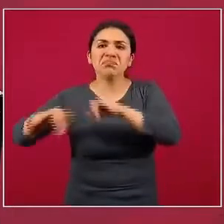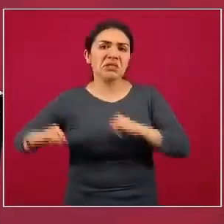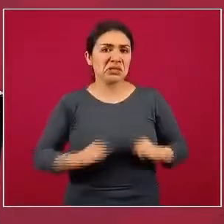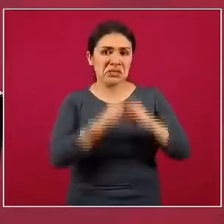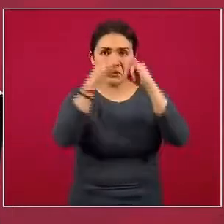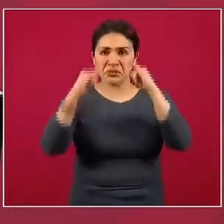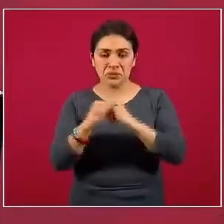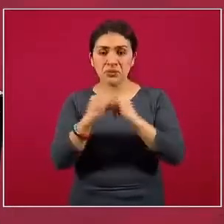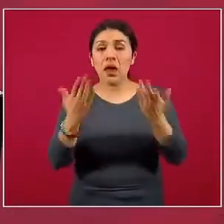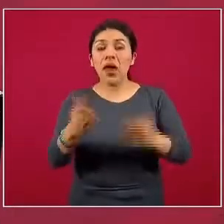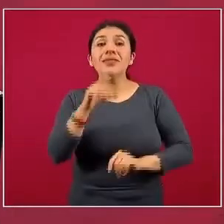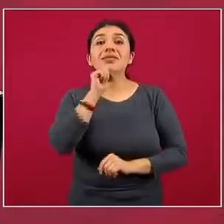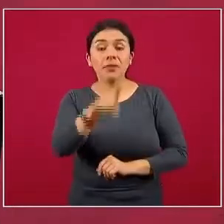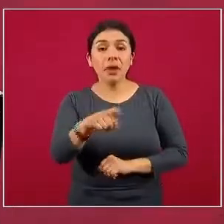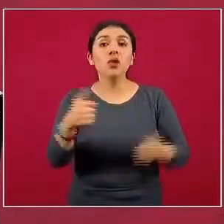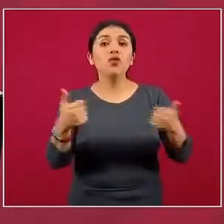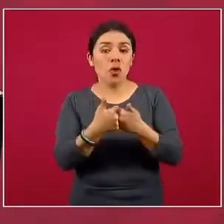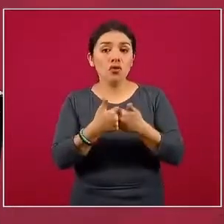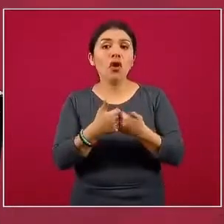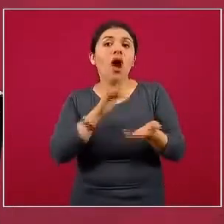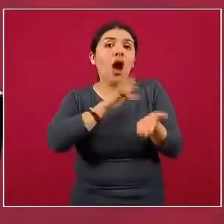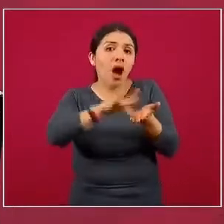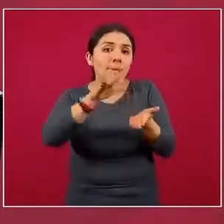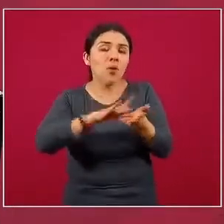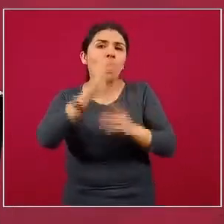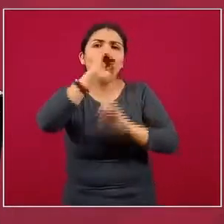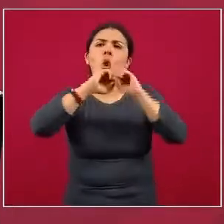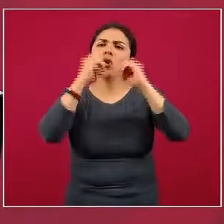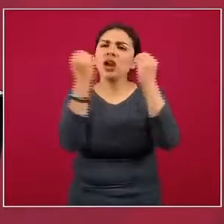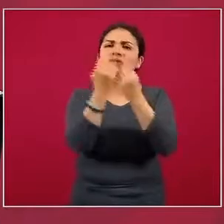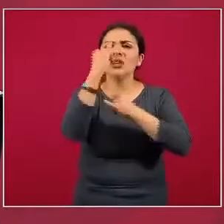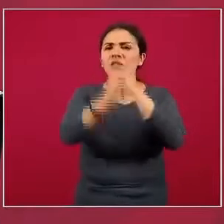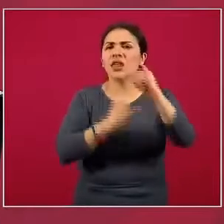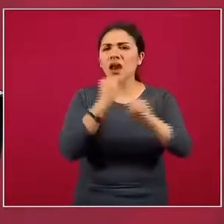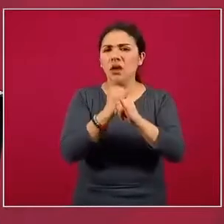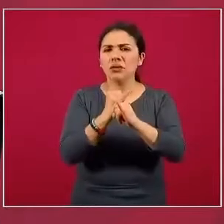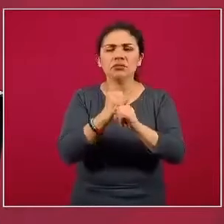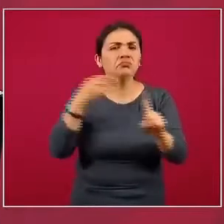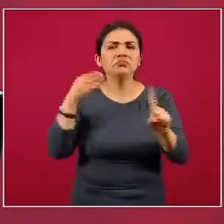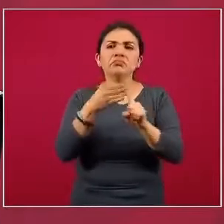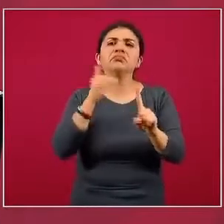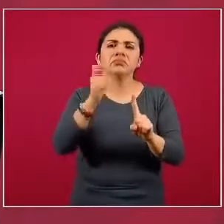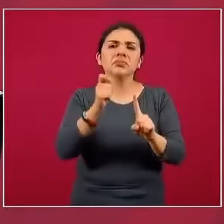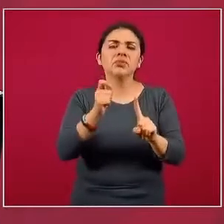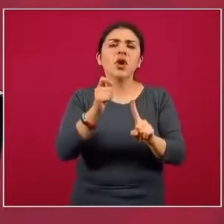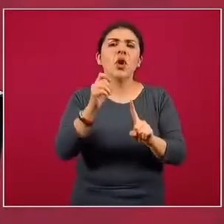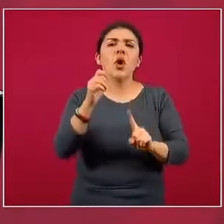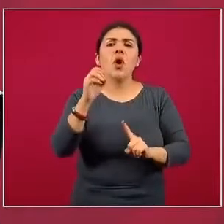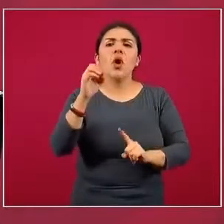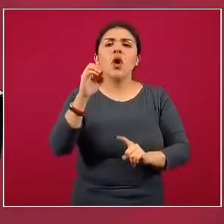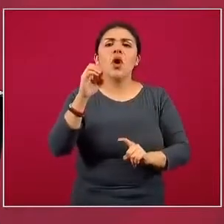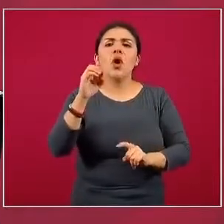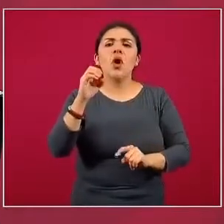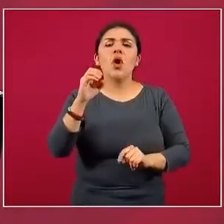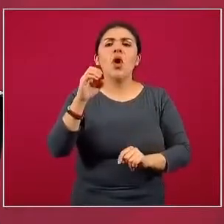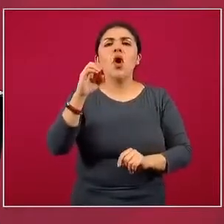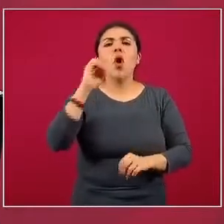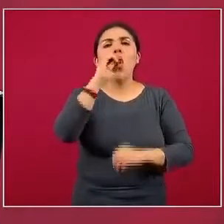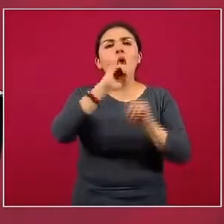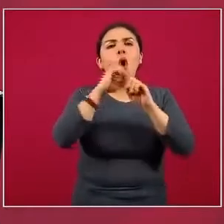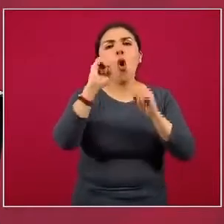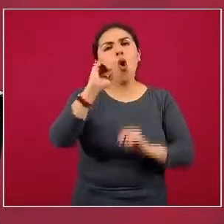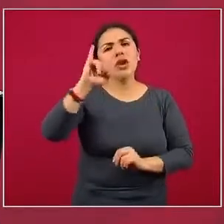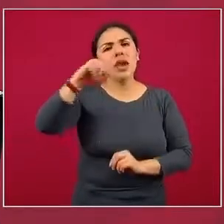instituciones. También en colaboración con organizaciones internacionales, destacadamente la Organización Internacional para las Migraciones,